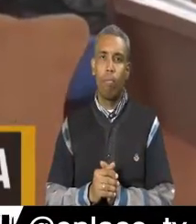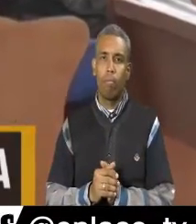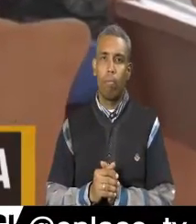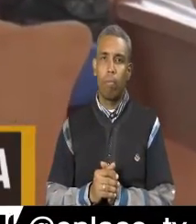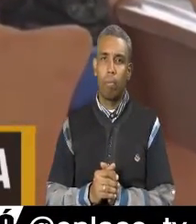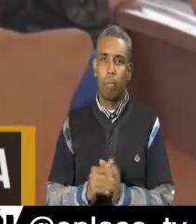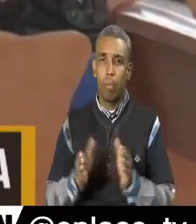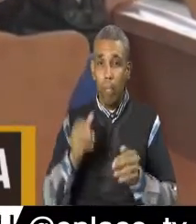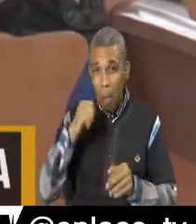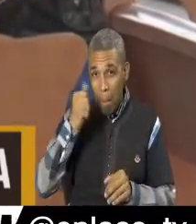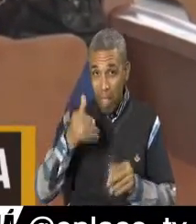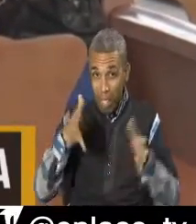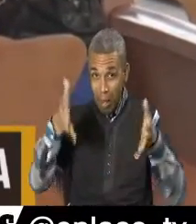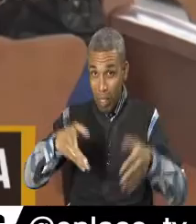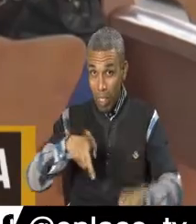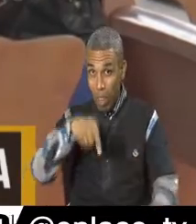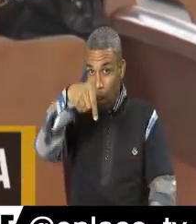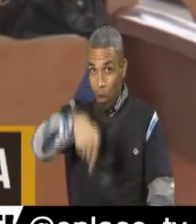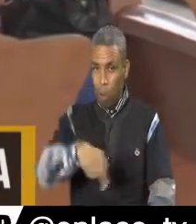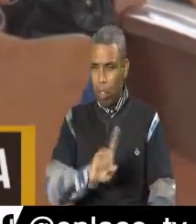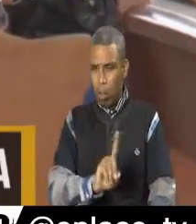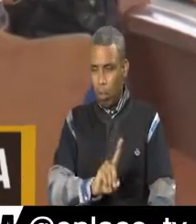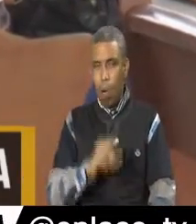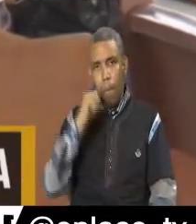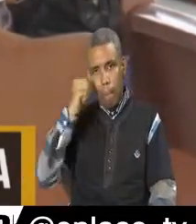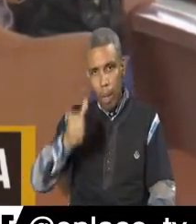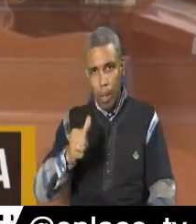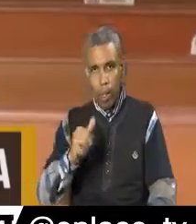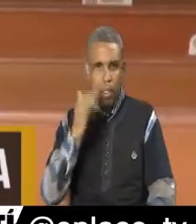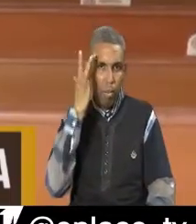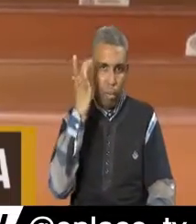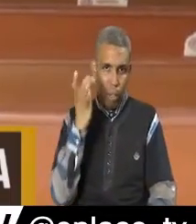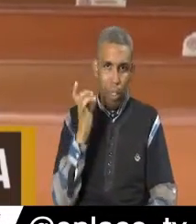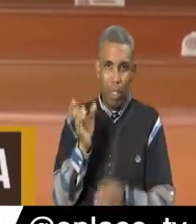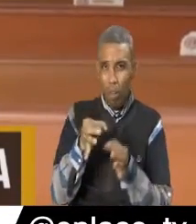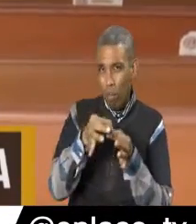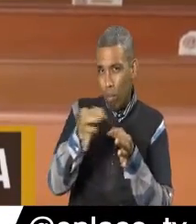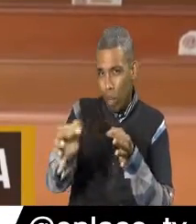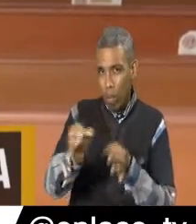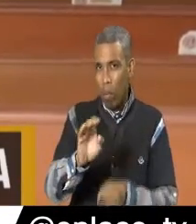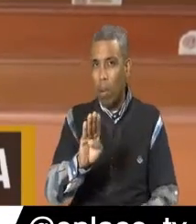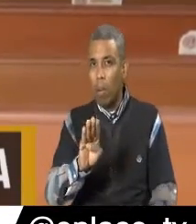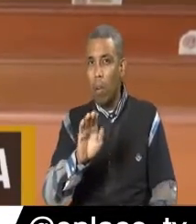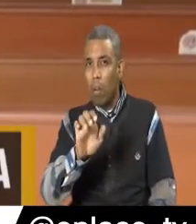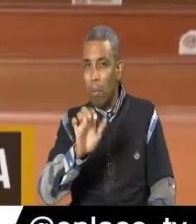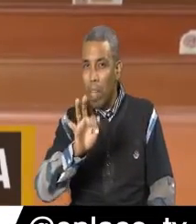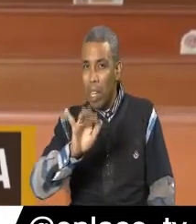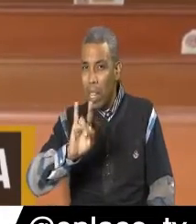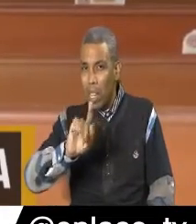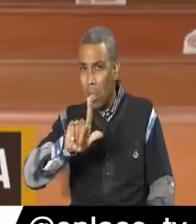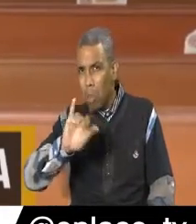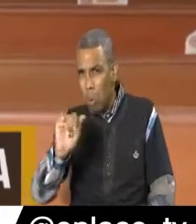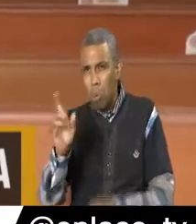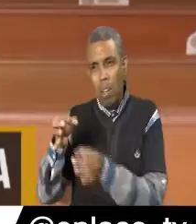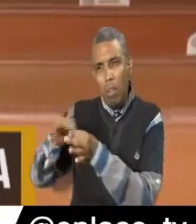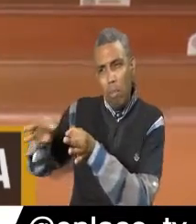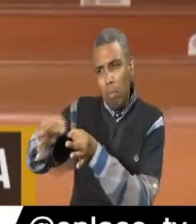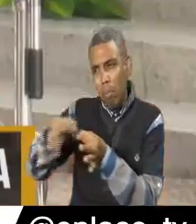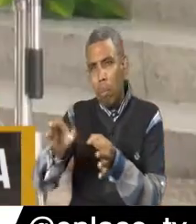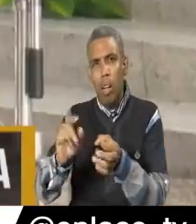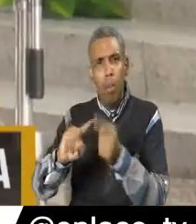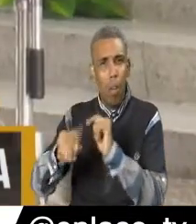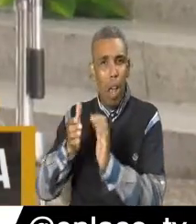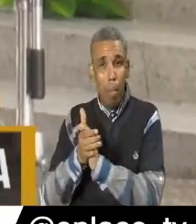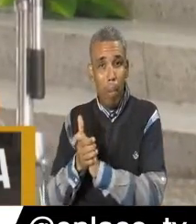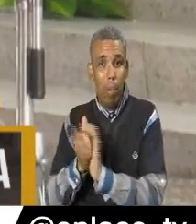fuera mañana para dar posibilidad a los habitantes de Betulia y de Yarima y tantos amigos que el padre tenía